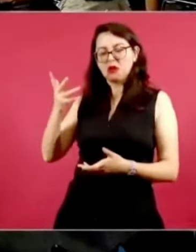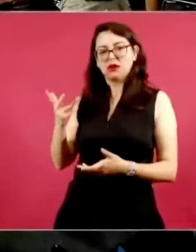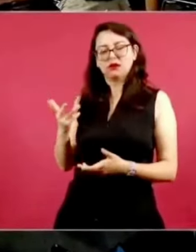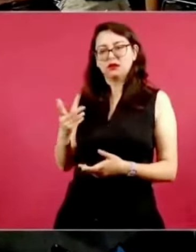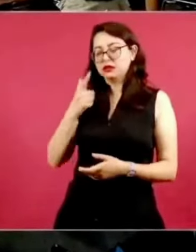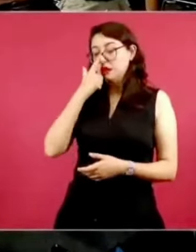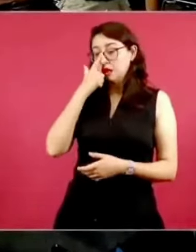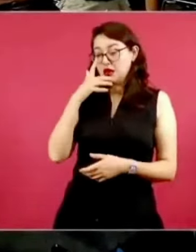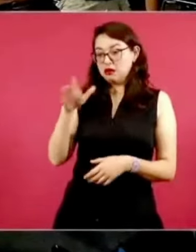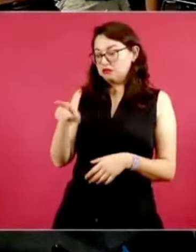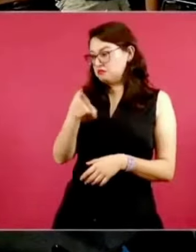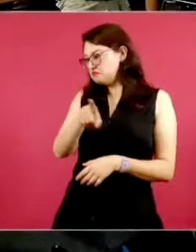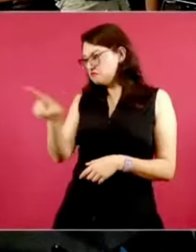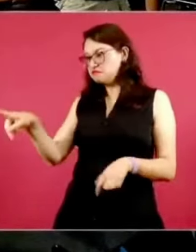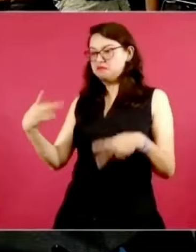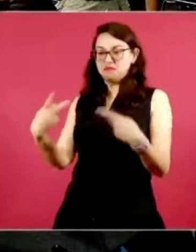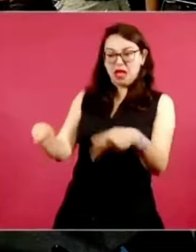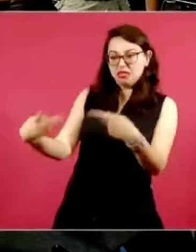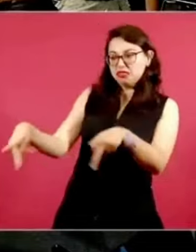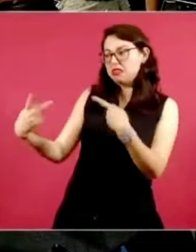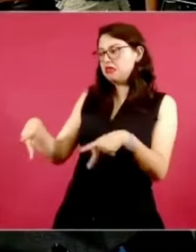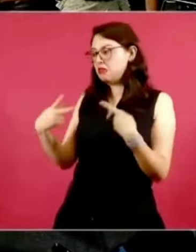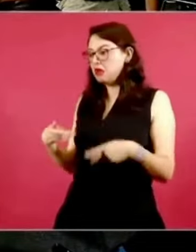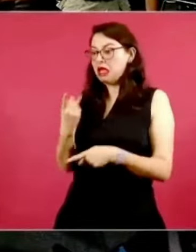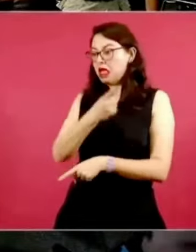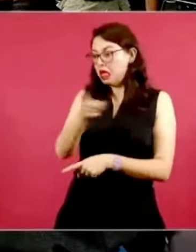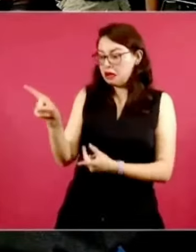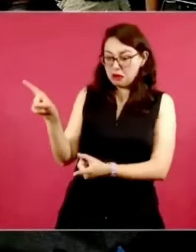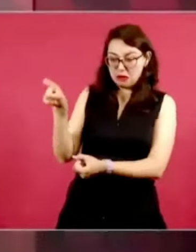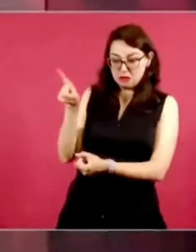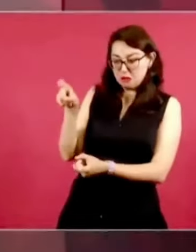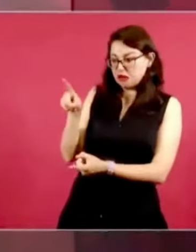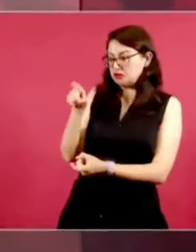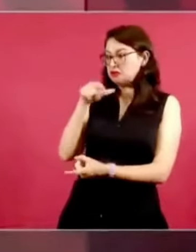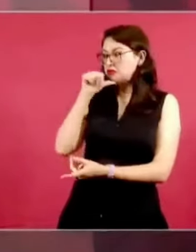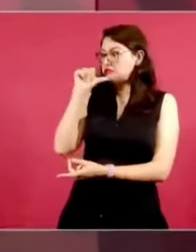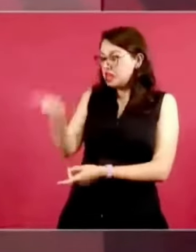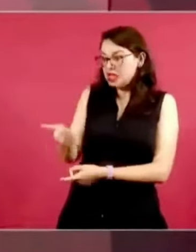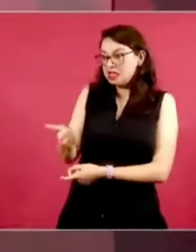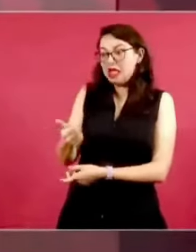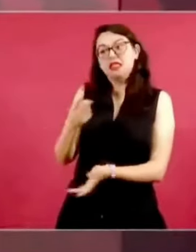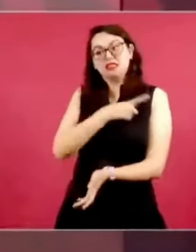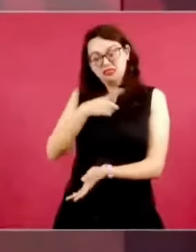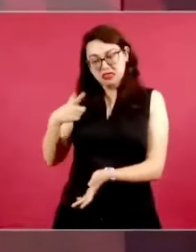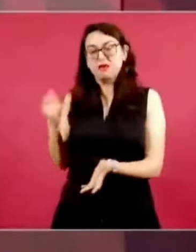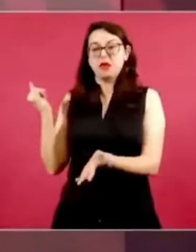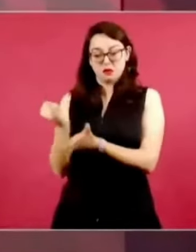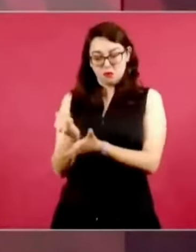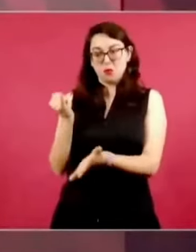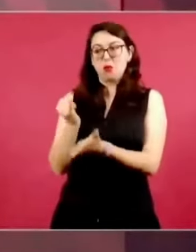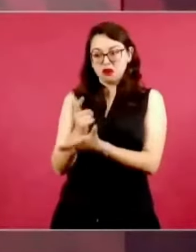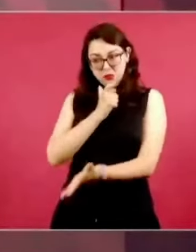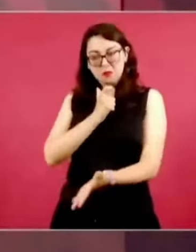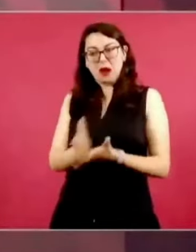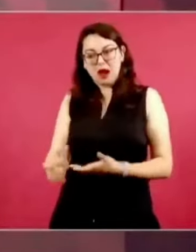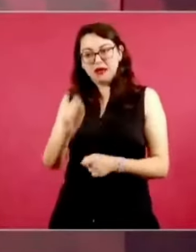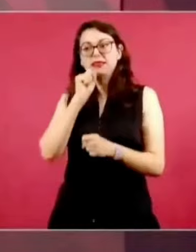si se le cobraba impuestos a los de la economía informal a los ambulantes